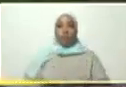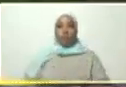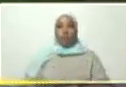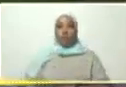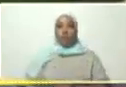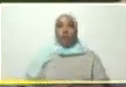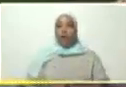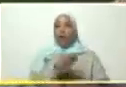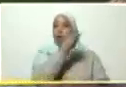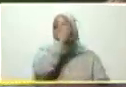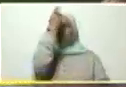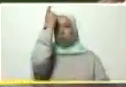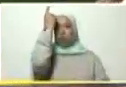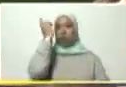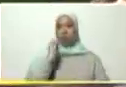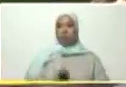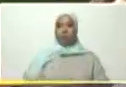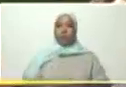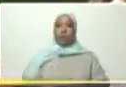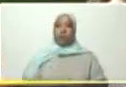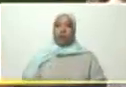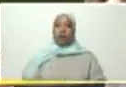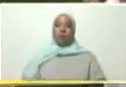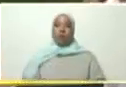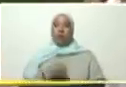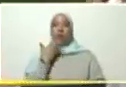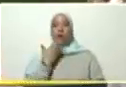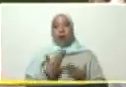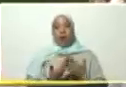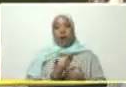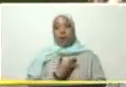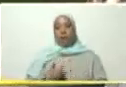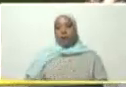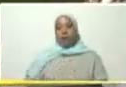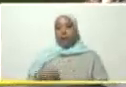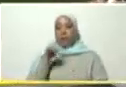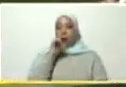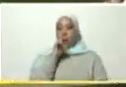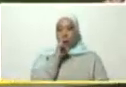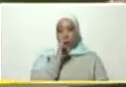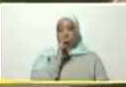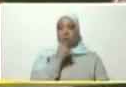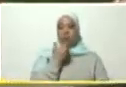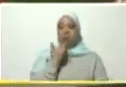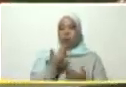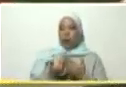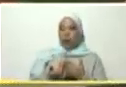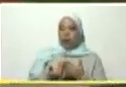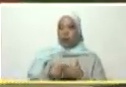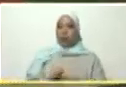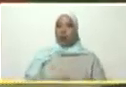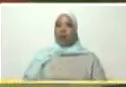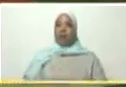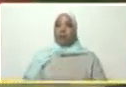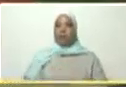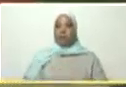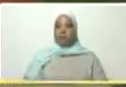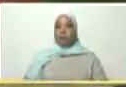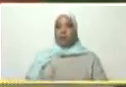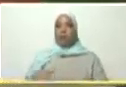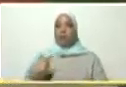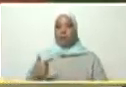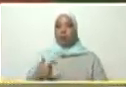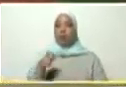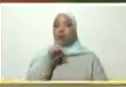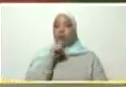de campaña Gracias presidente Saludos a todos y a todos Bueno después de esta hermosa jornada